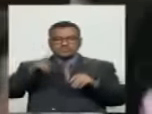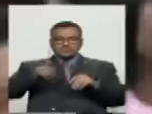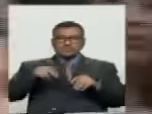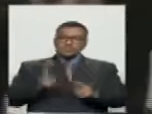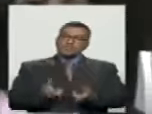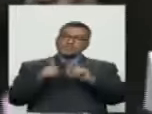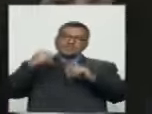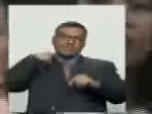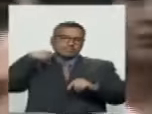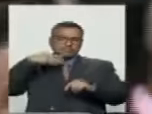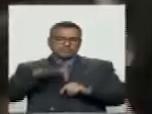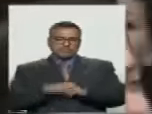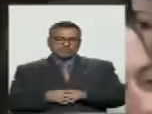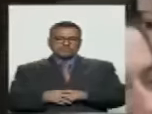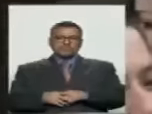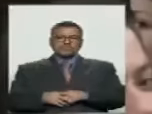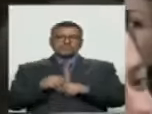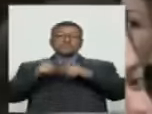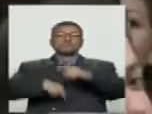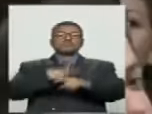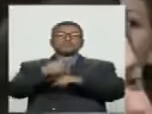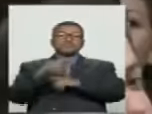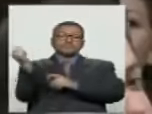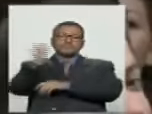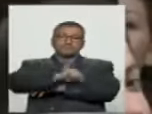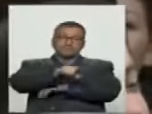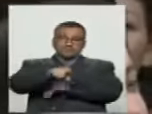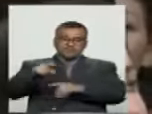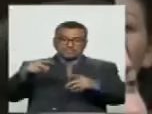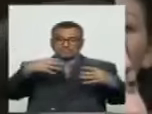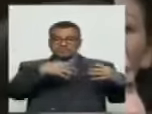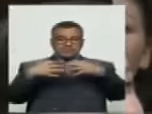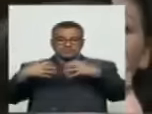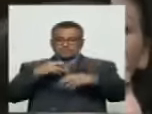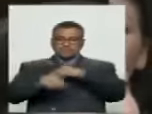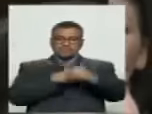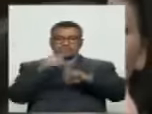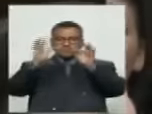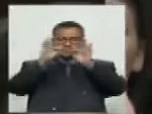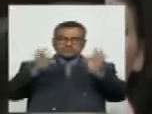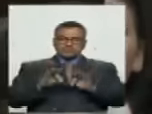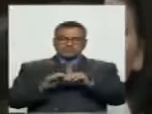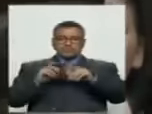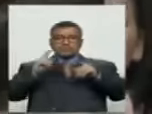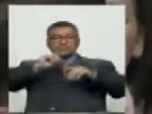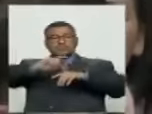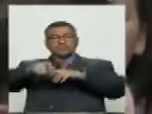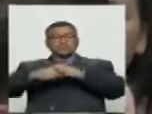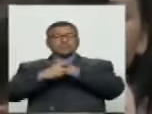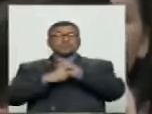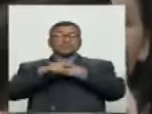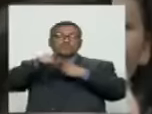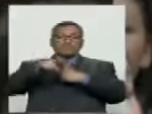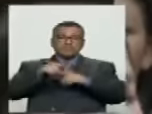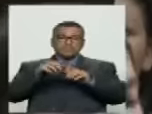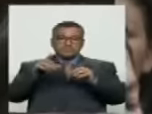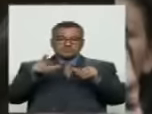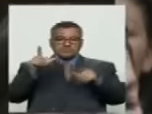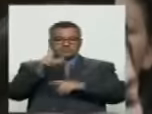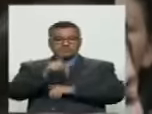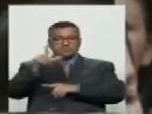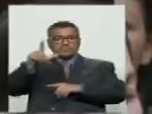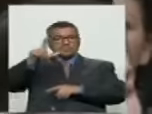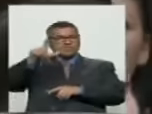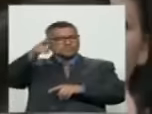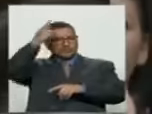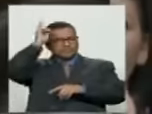nos pierda. Luego de la derrota de la agenda de guerra encarnada en la figura de Guaidó y el Grupo de Lima, este país logró